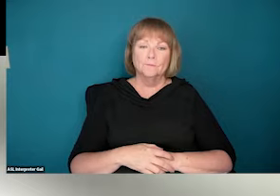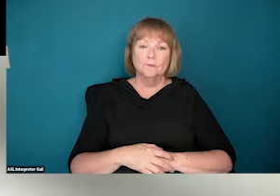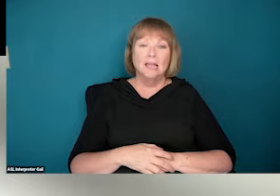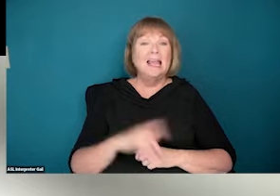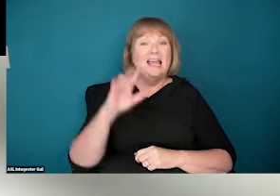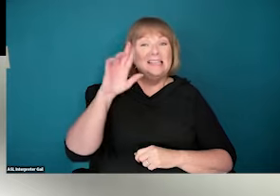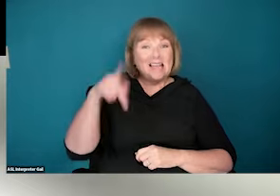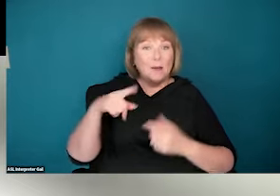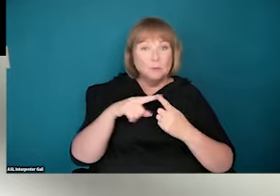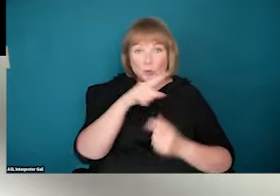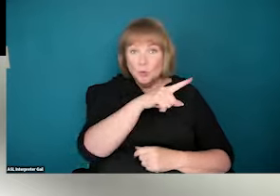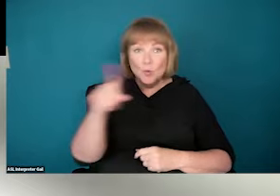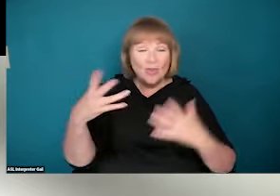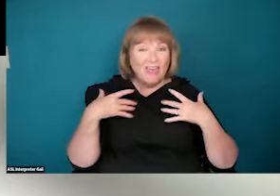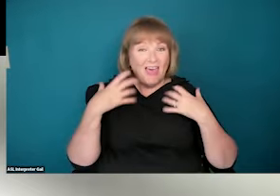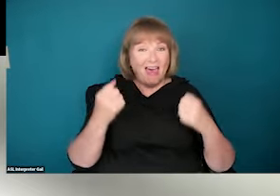significa.